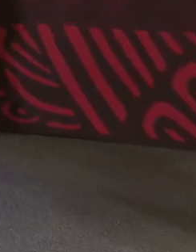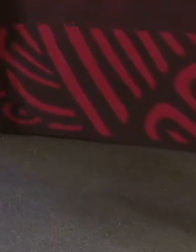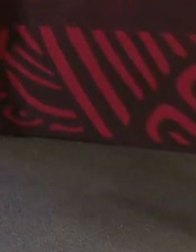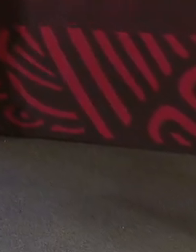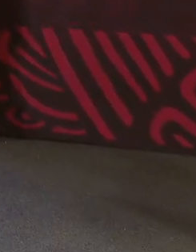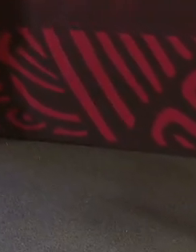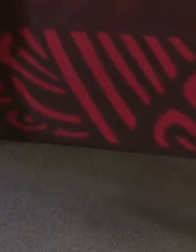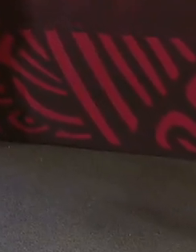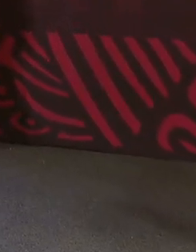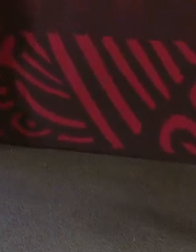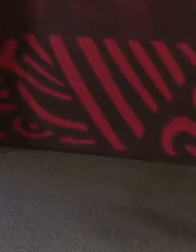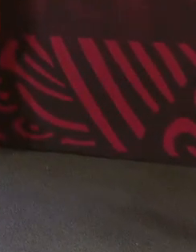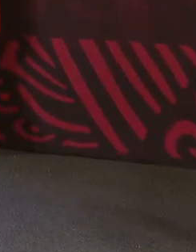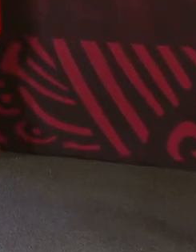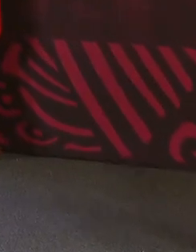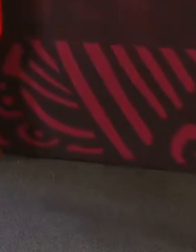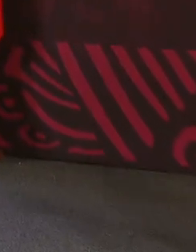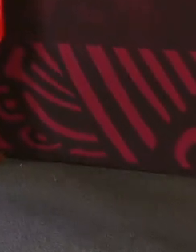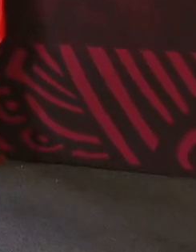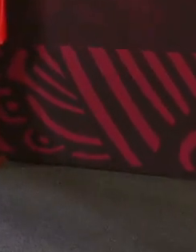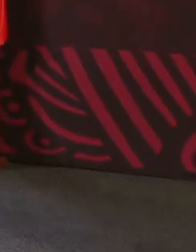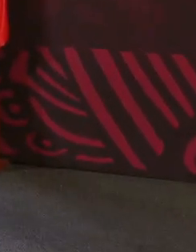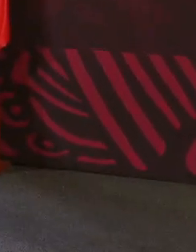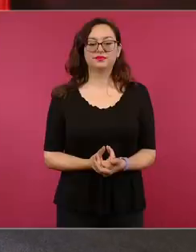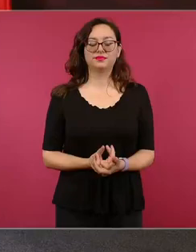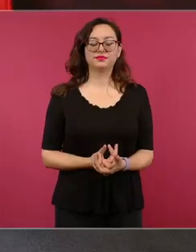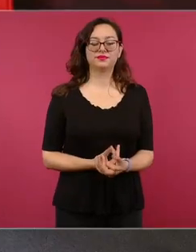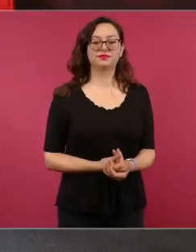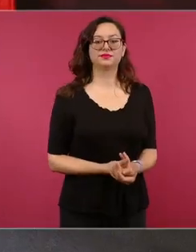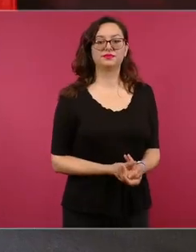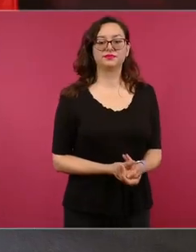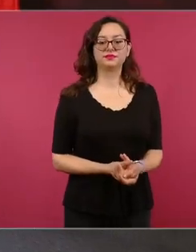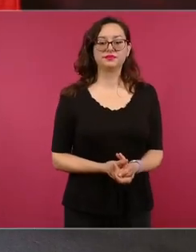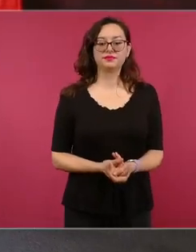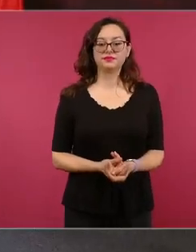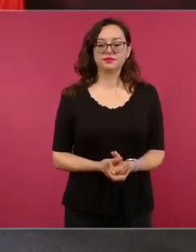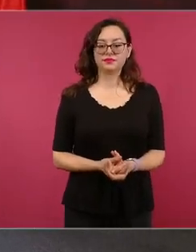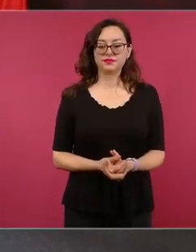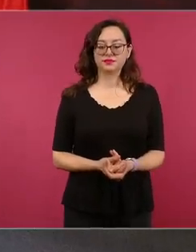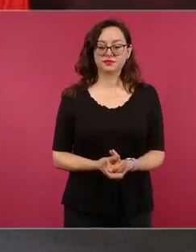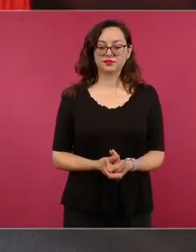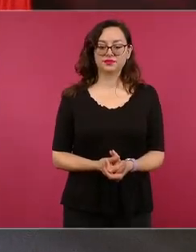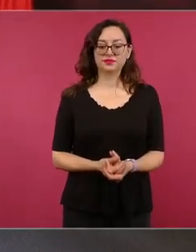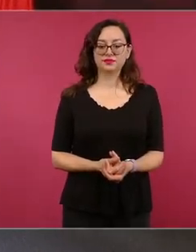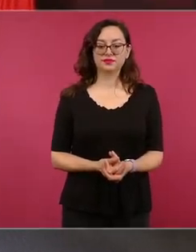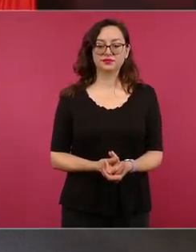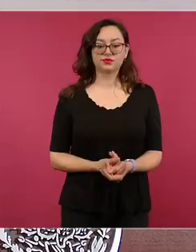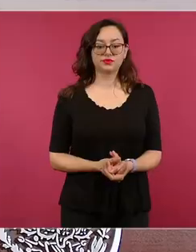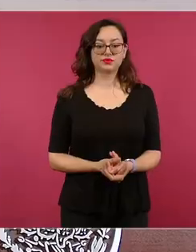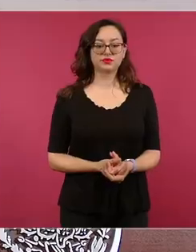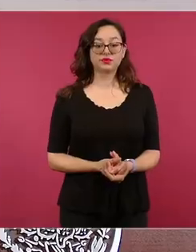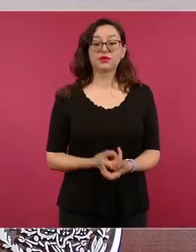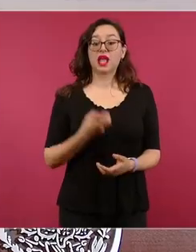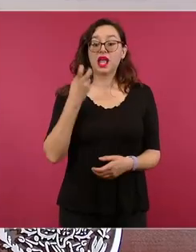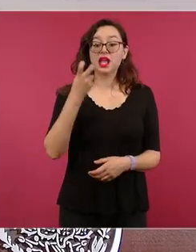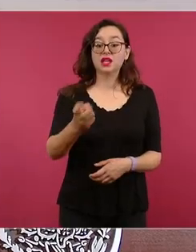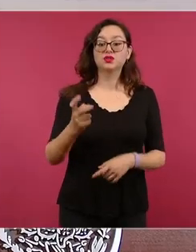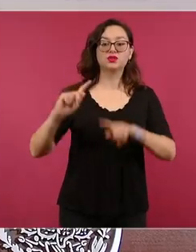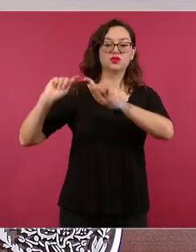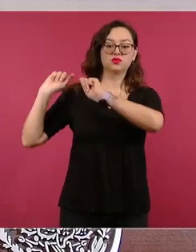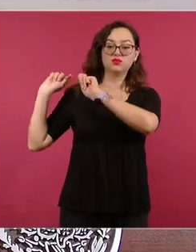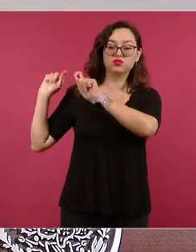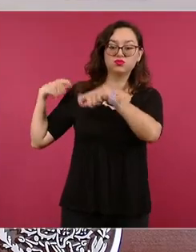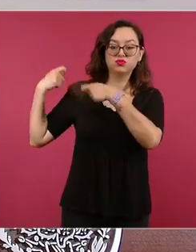a nuestros antepasados. Eso viene de lejos, viene del México prehispánico, del México